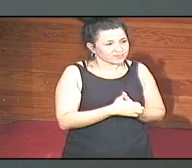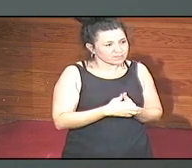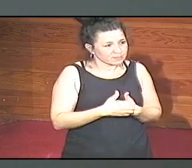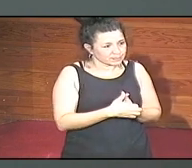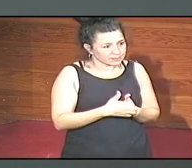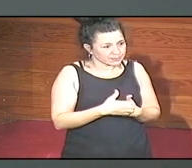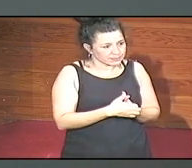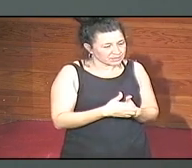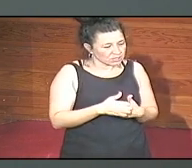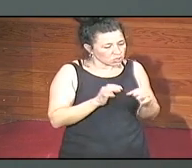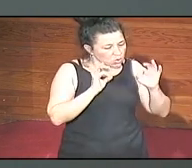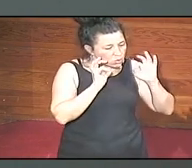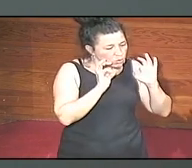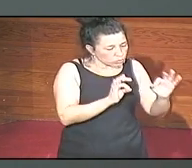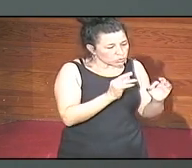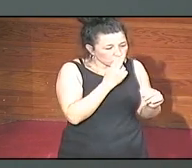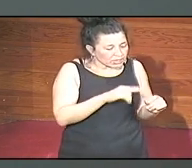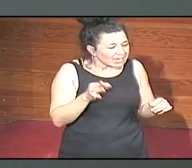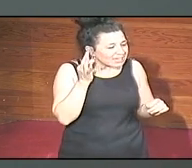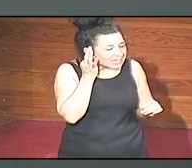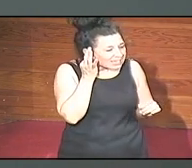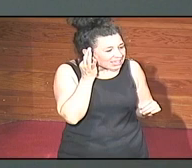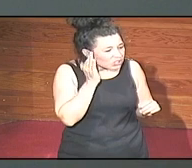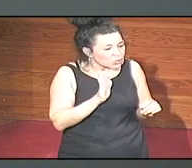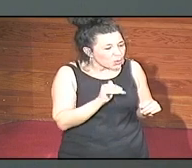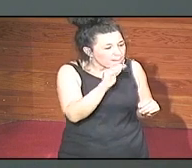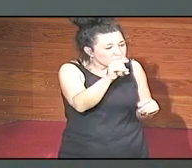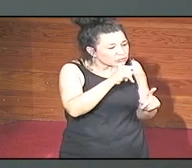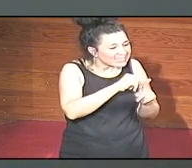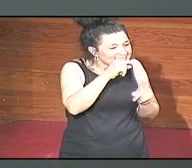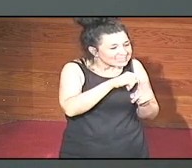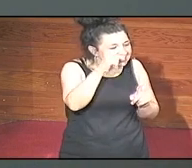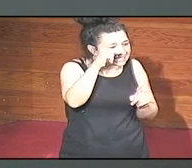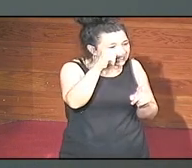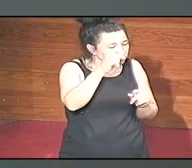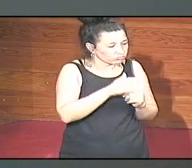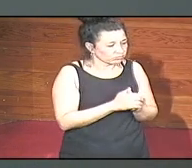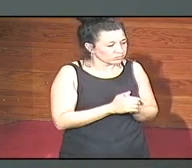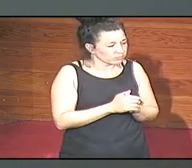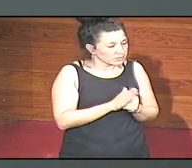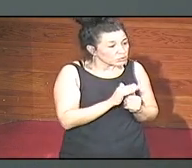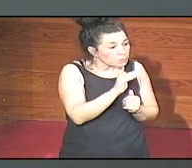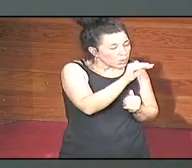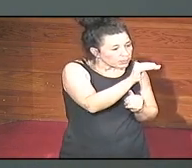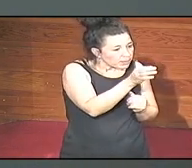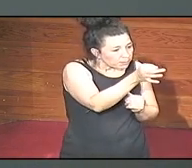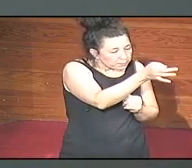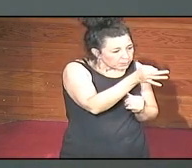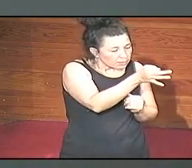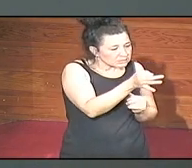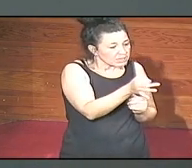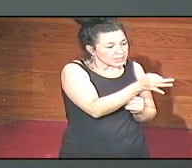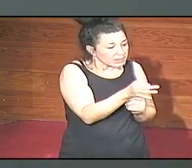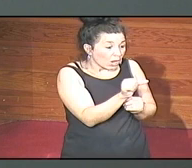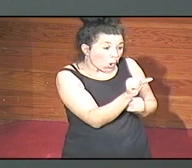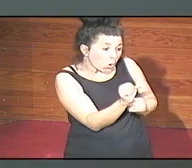la esta niña vivía en un monte trigo que es un pueblecito en santo antao que es la isla más al